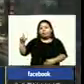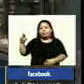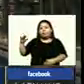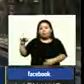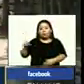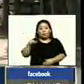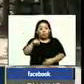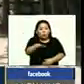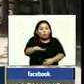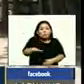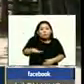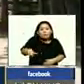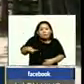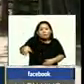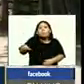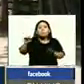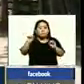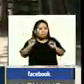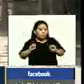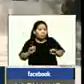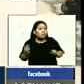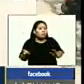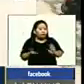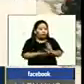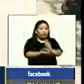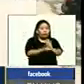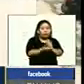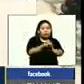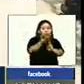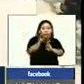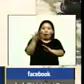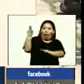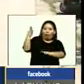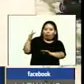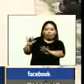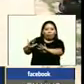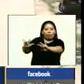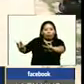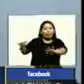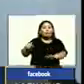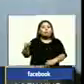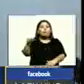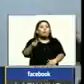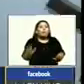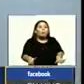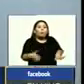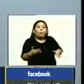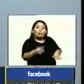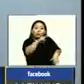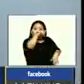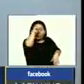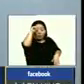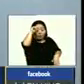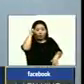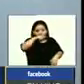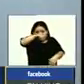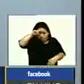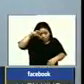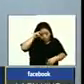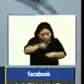Una zona rural que poco a poco está saliendo del anonimato gracias al trabajo agrícola.